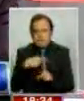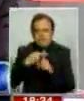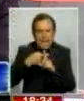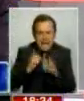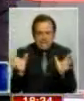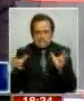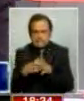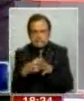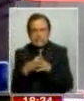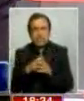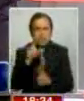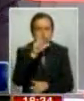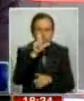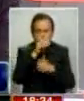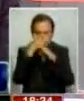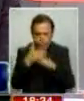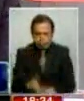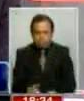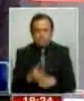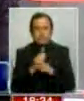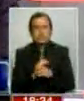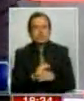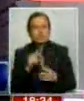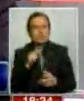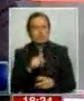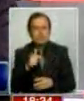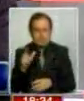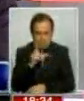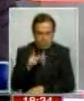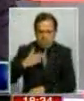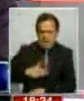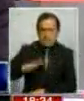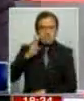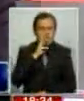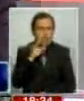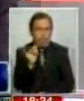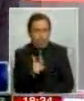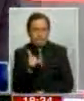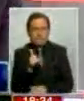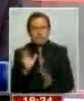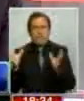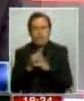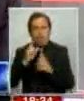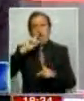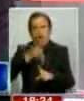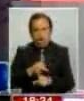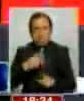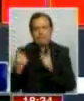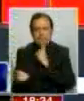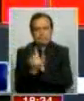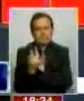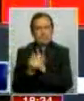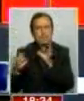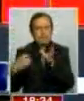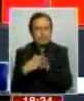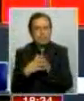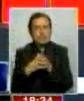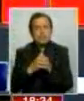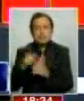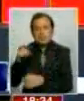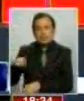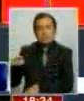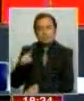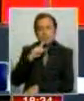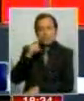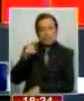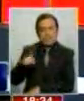estar juntándose los lunes, entiendo que se juntaron lunes, martes, miércoles y jueves, se van a volver a juntar, digamos, ministro, este próximo lunes. Pero teniendo la mayoría,